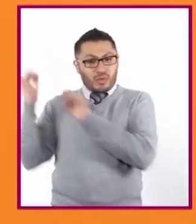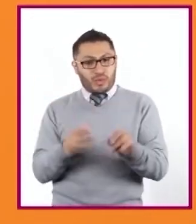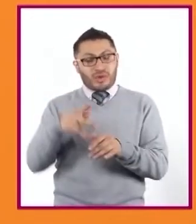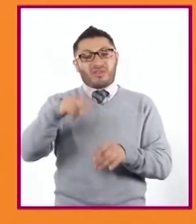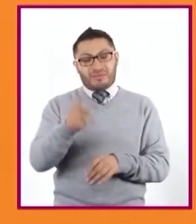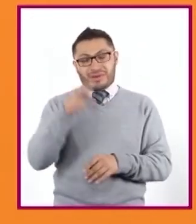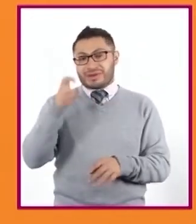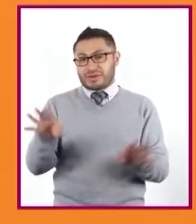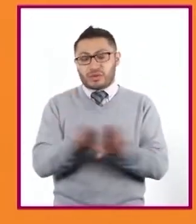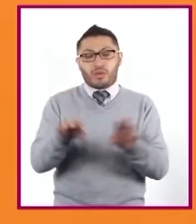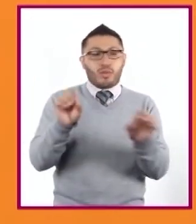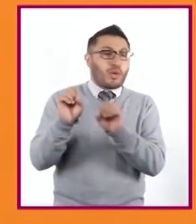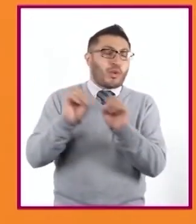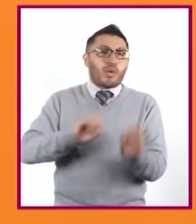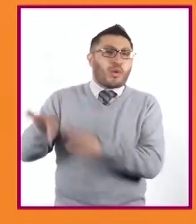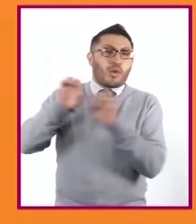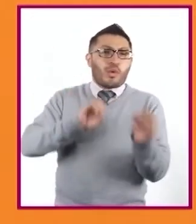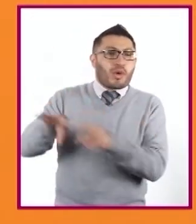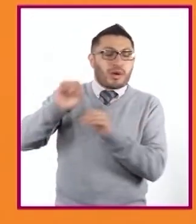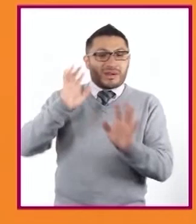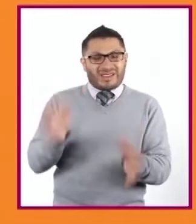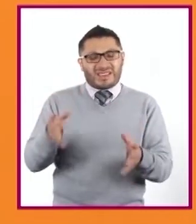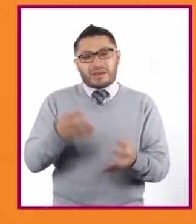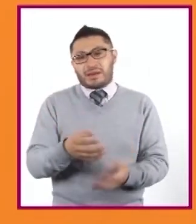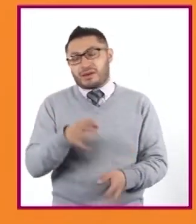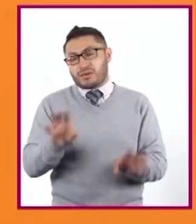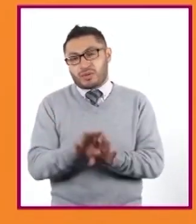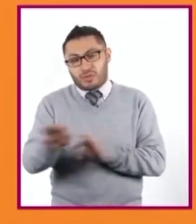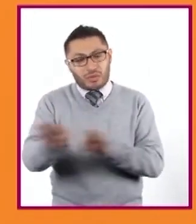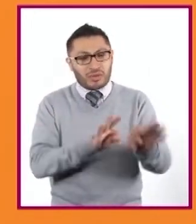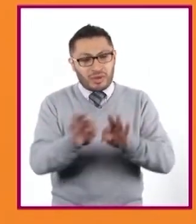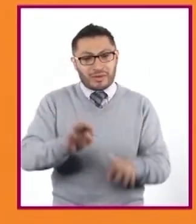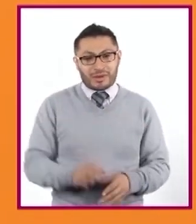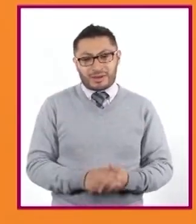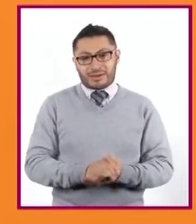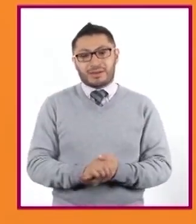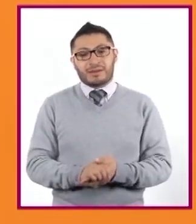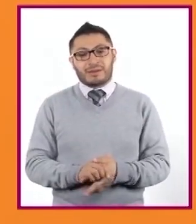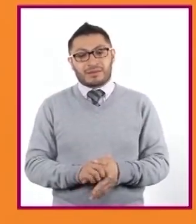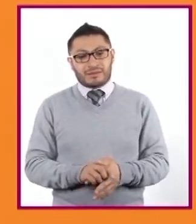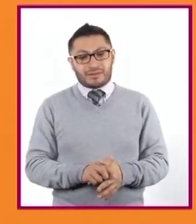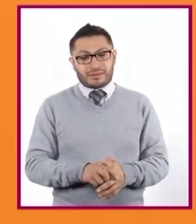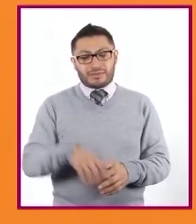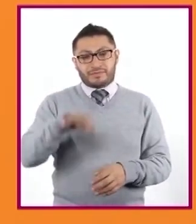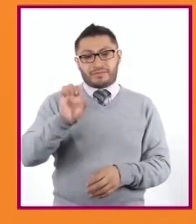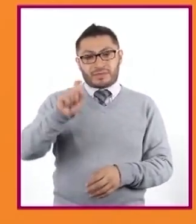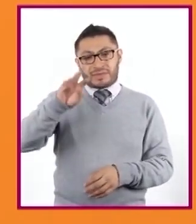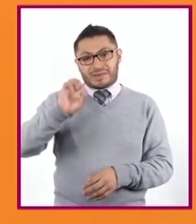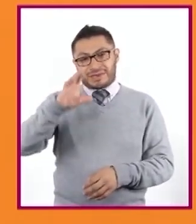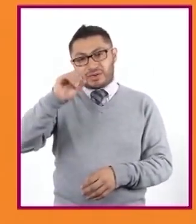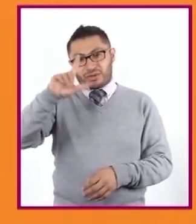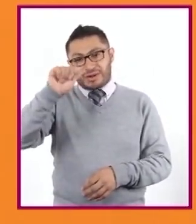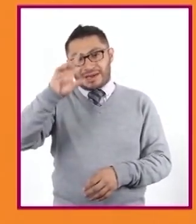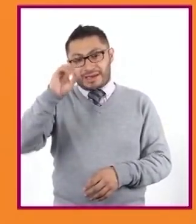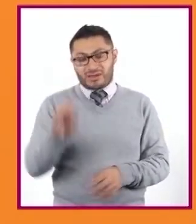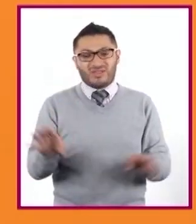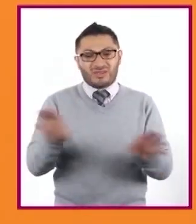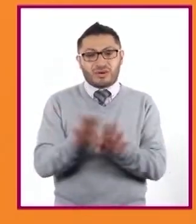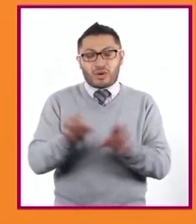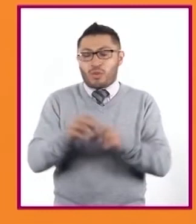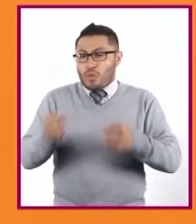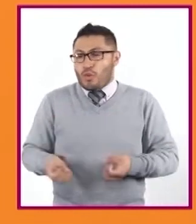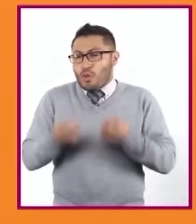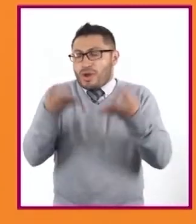solían abandonar la tierra que habían quemado una vez que ésta se erosionaba. El estercolado y el barbecho serán una